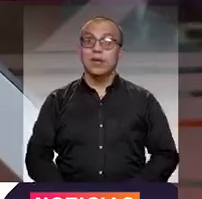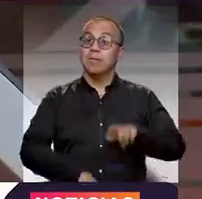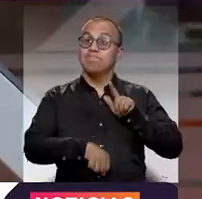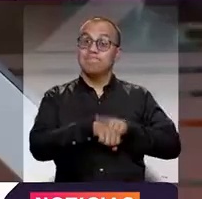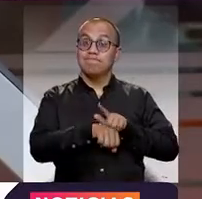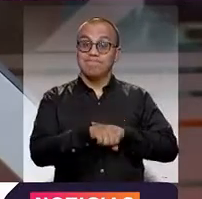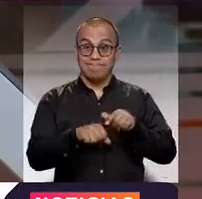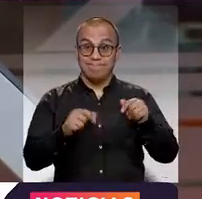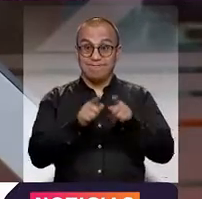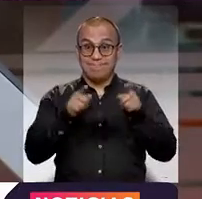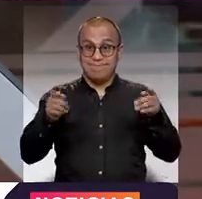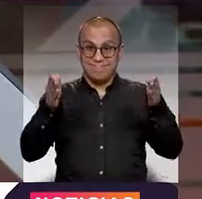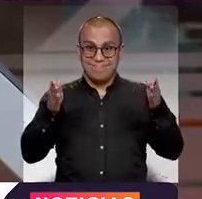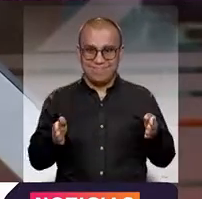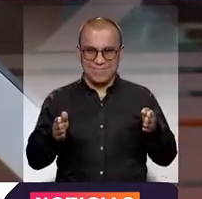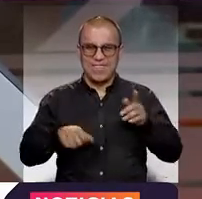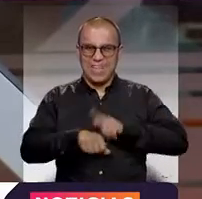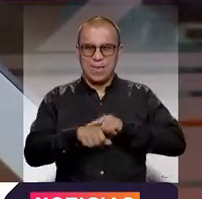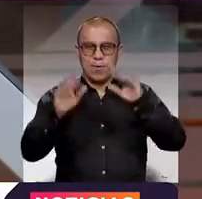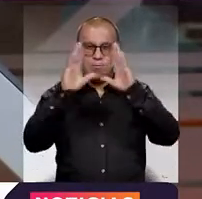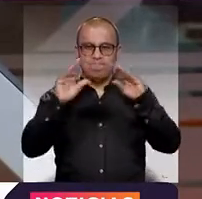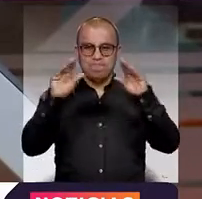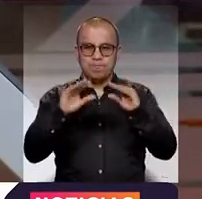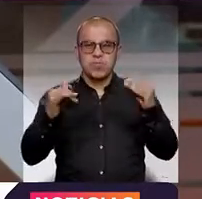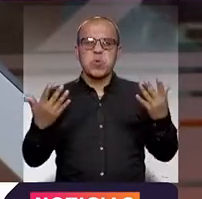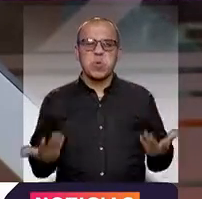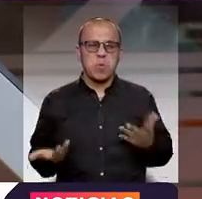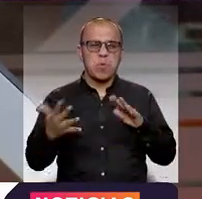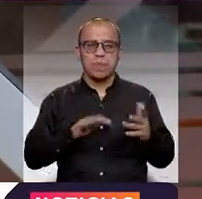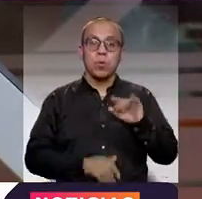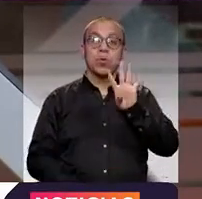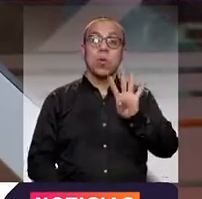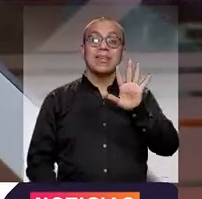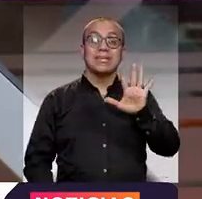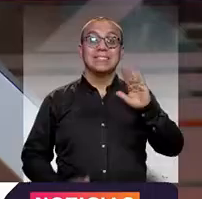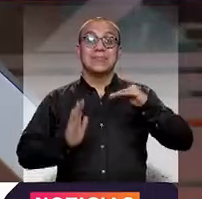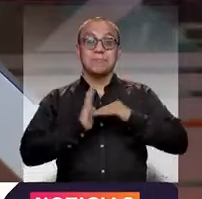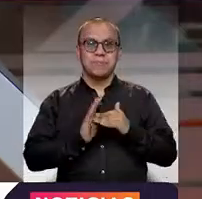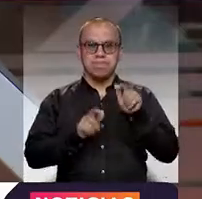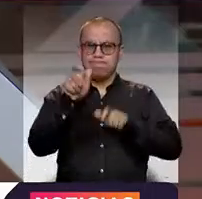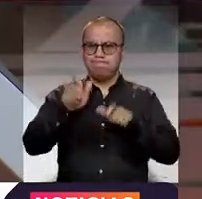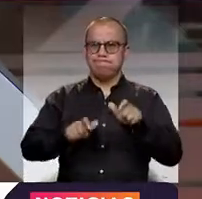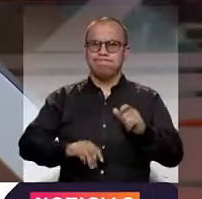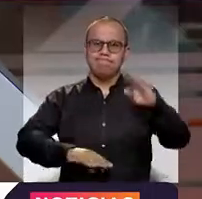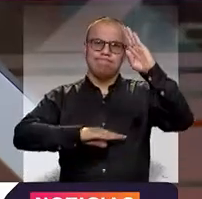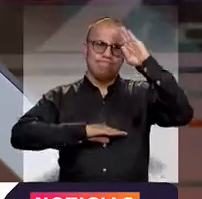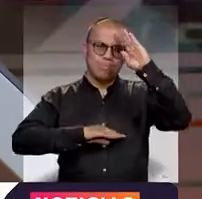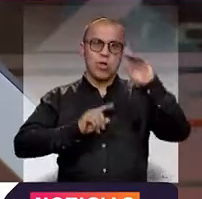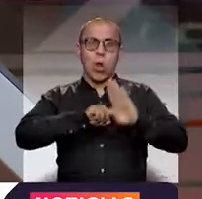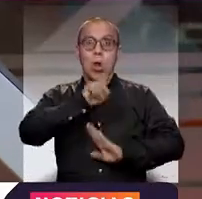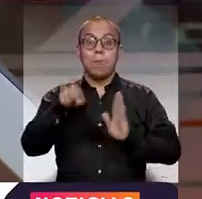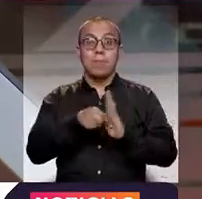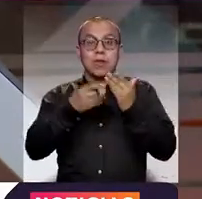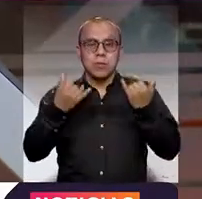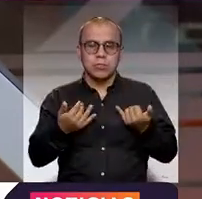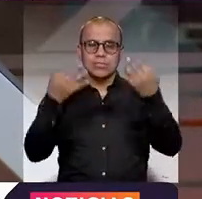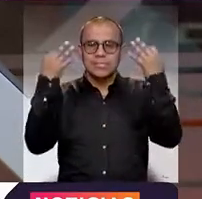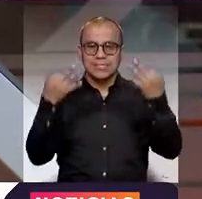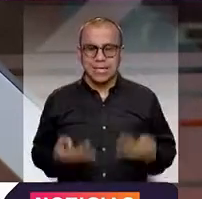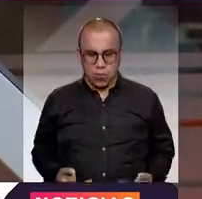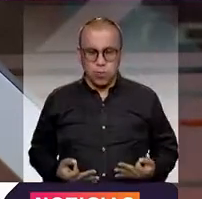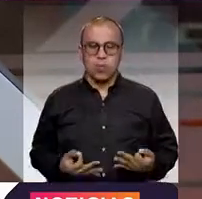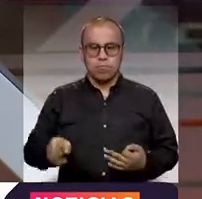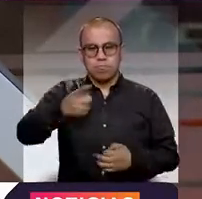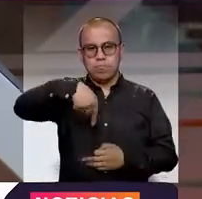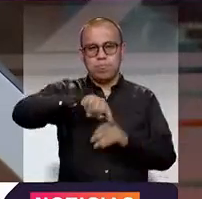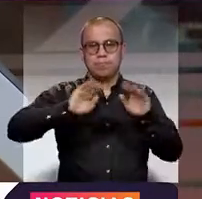época decembrina, las autoridades han confirmado que se dispondrá de cerca de 45 mil uniformados en todo el país para garantizar